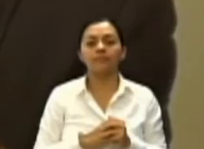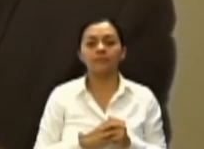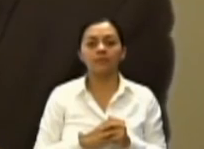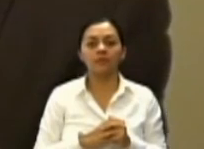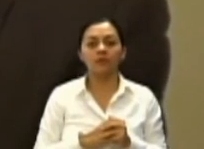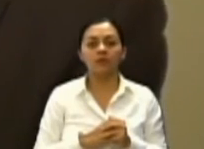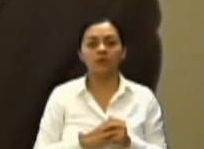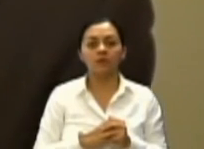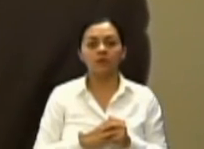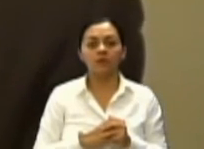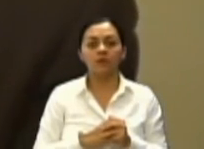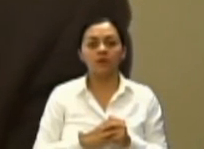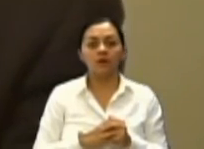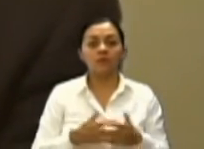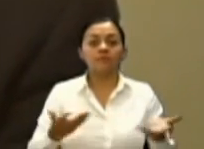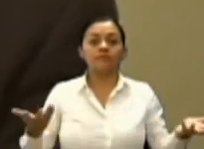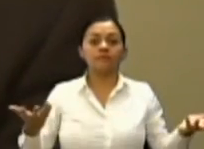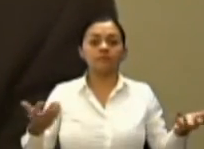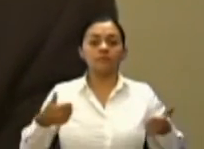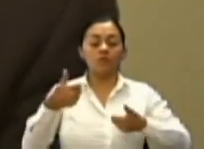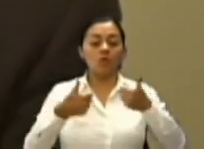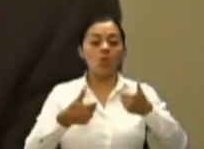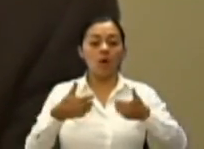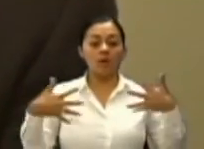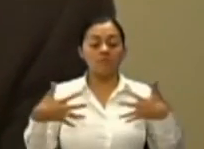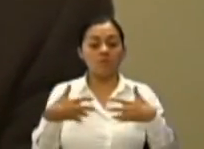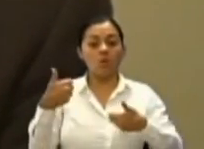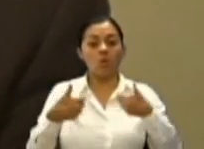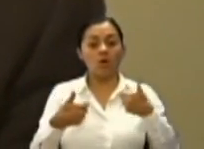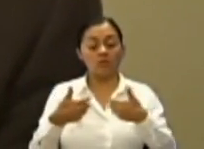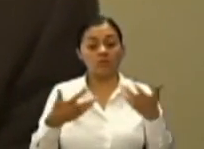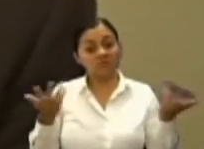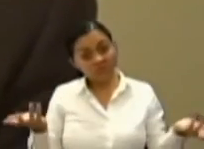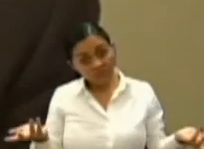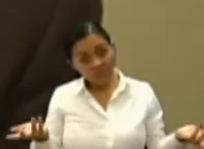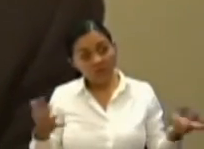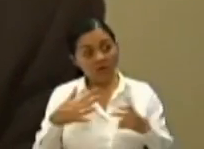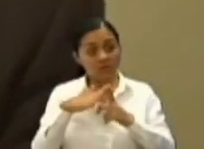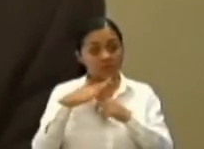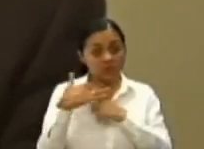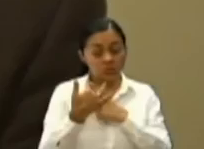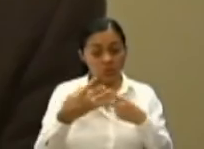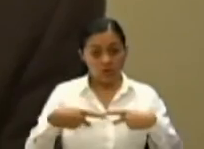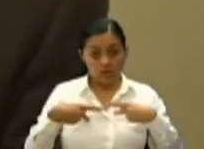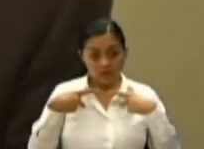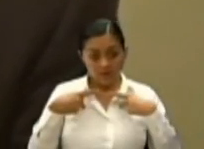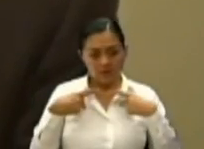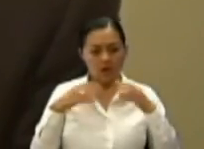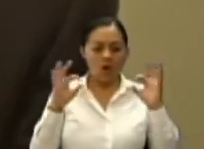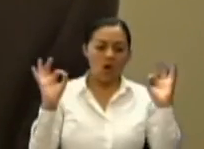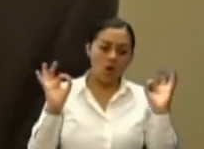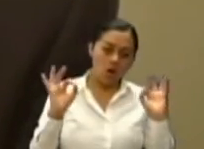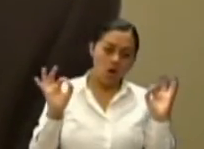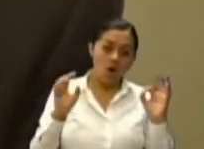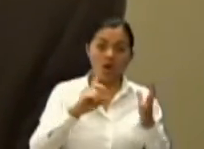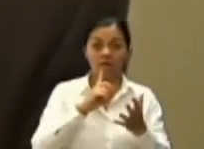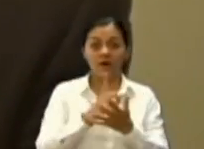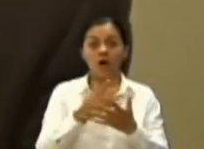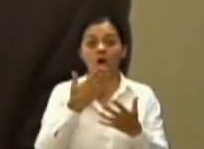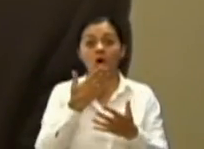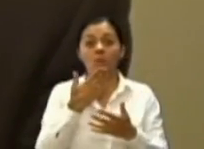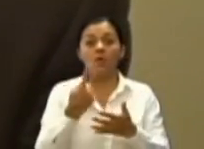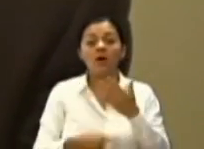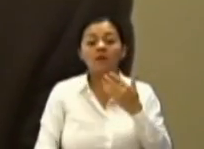entonces cuál es el temor que tiene la condición sería que se conozca verdaderamente el